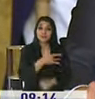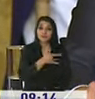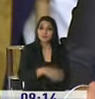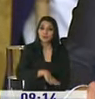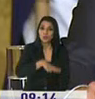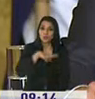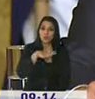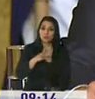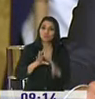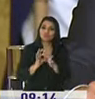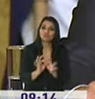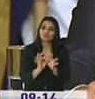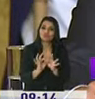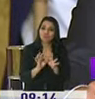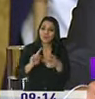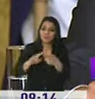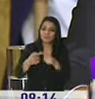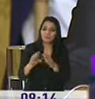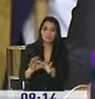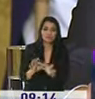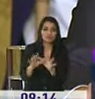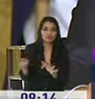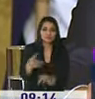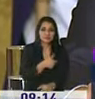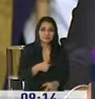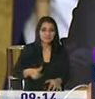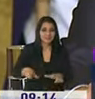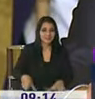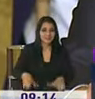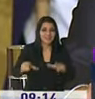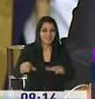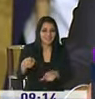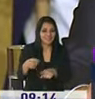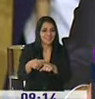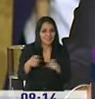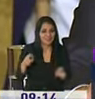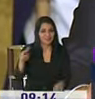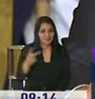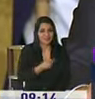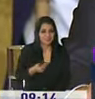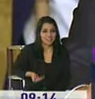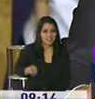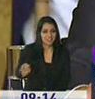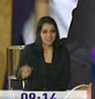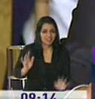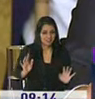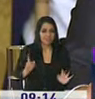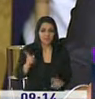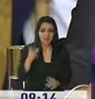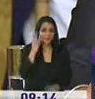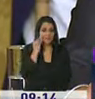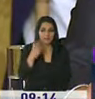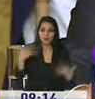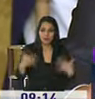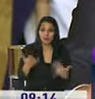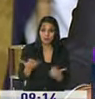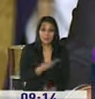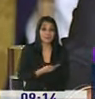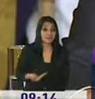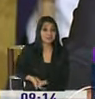de la amistad en esa ocasión del entonces ciudadano ecuatoriano y ciudadano del mundo, Lenín Moreno, sino ahora como